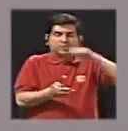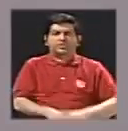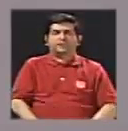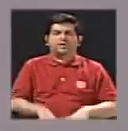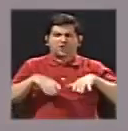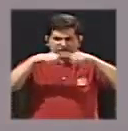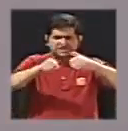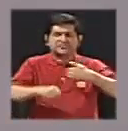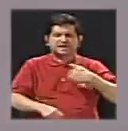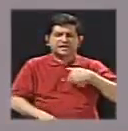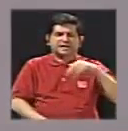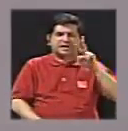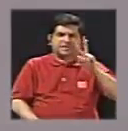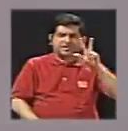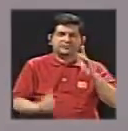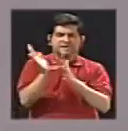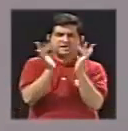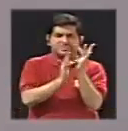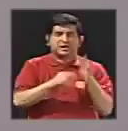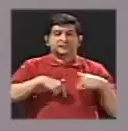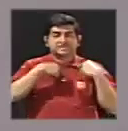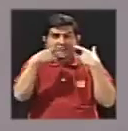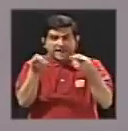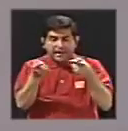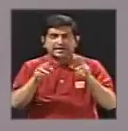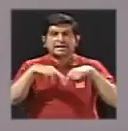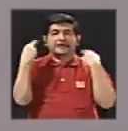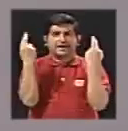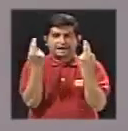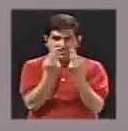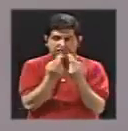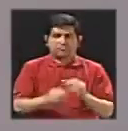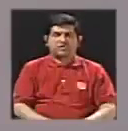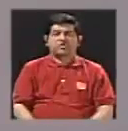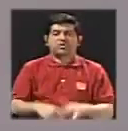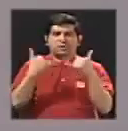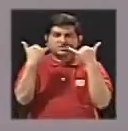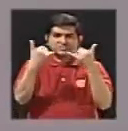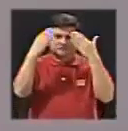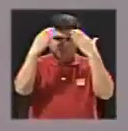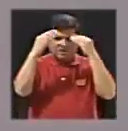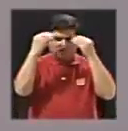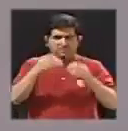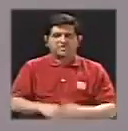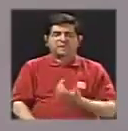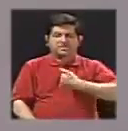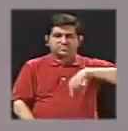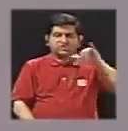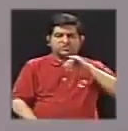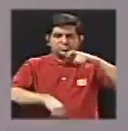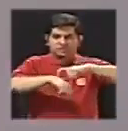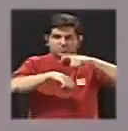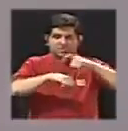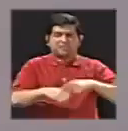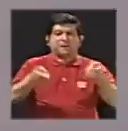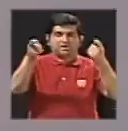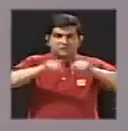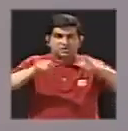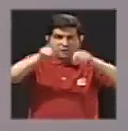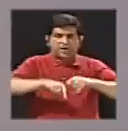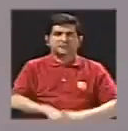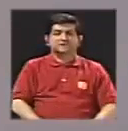una audiencia para el 23 de abril, y cuando nosotros nos presentamos en la audiencia, habíamos reportado, porque eso lo hacíamos simultáneo, los casos nos llegaban y nosotros